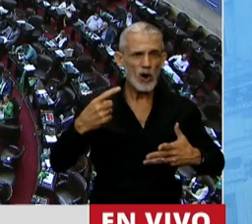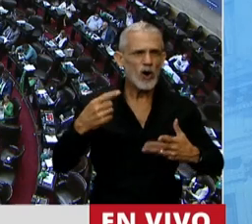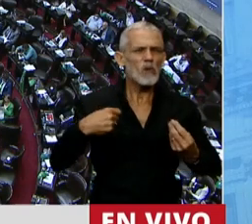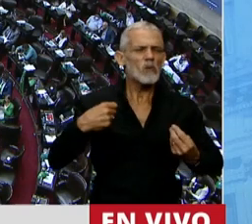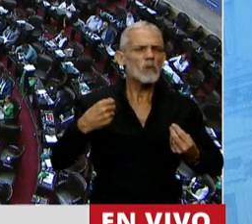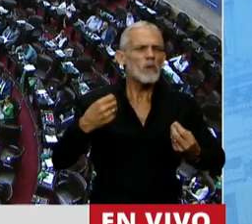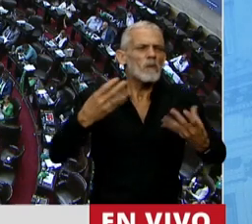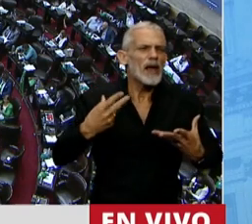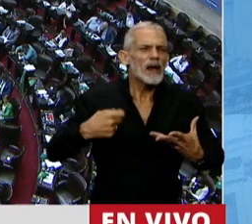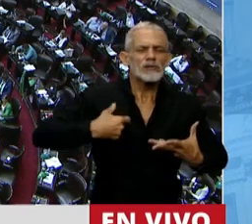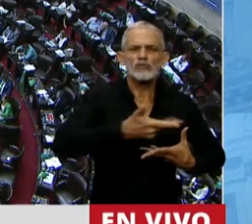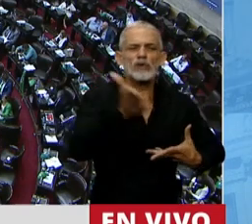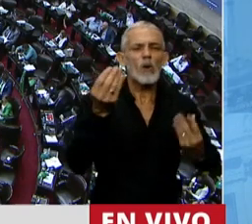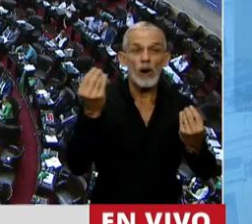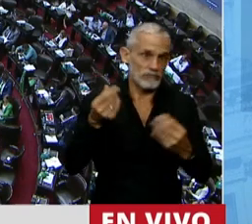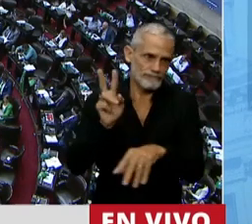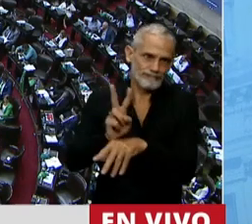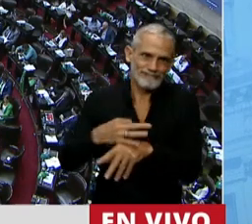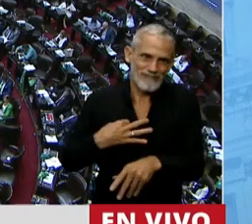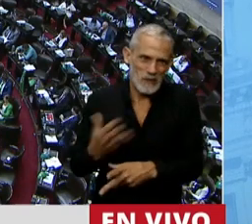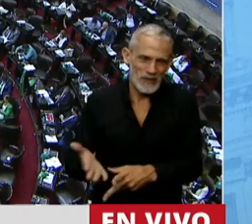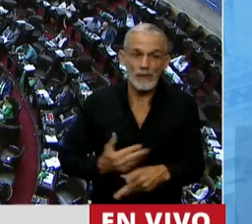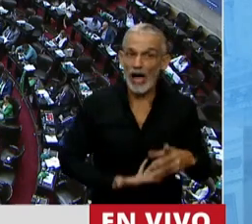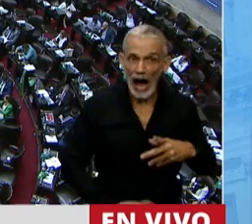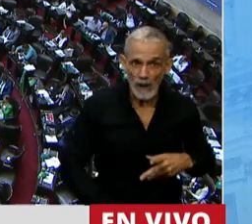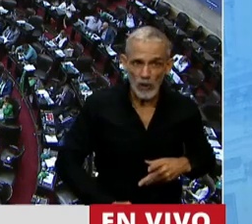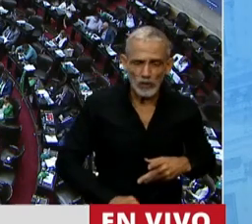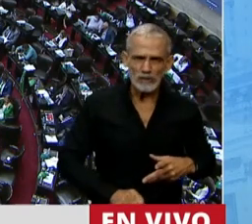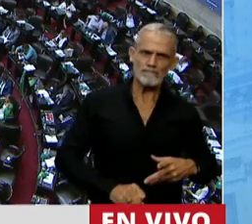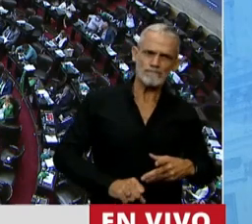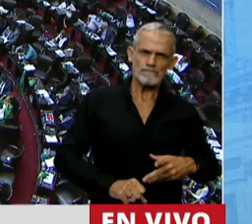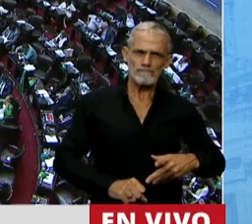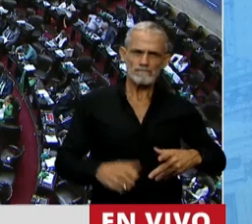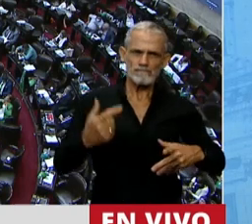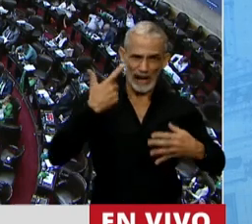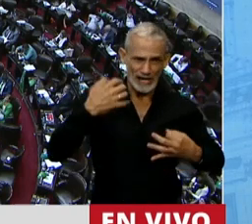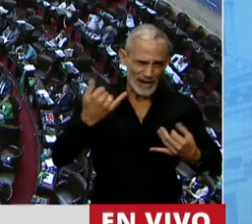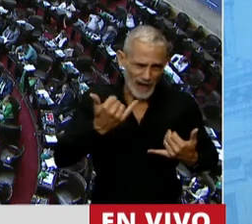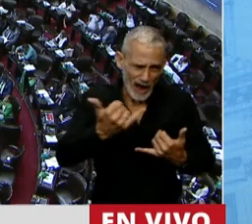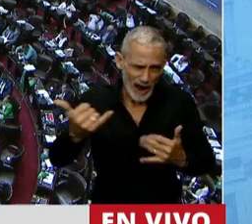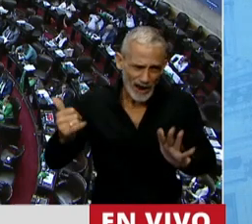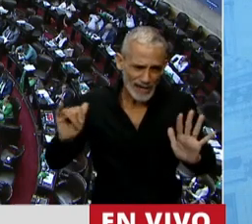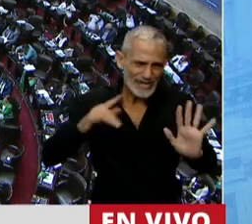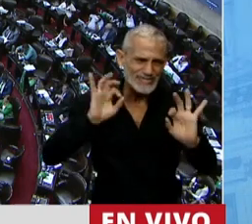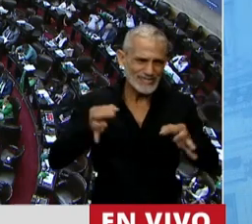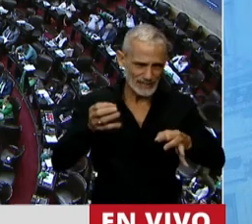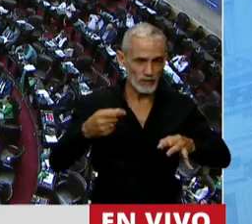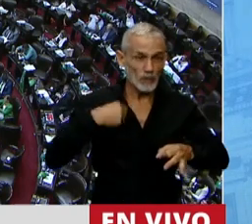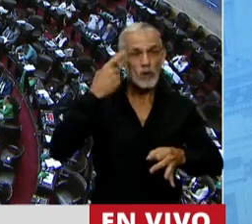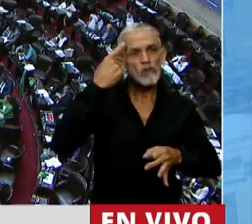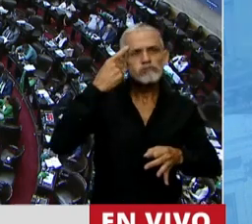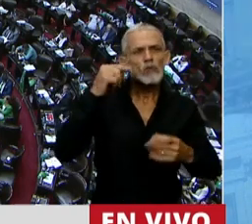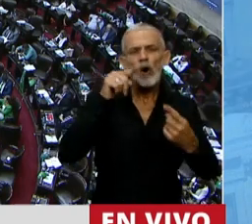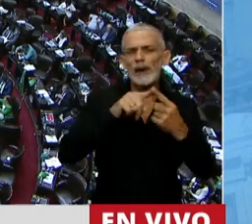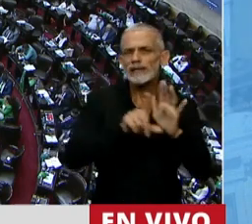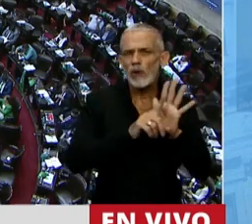protección de toda vida humana. El aborto nos ubica frente a una realidad, pero considero que la